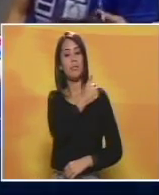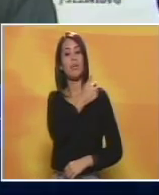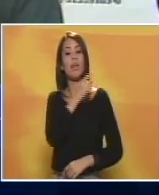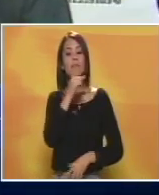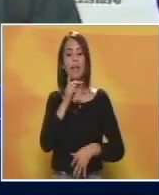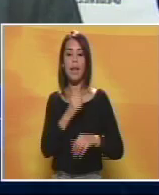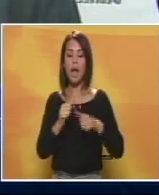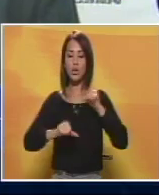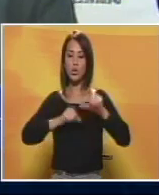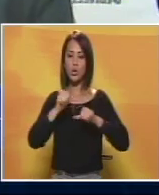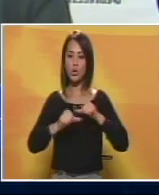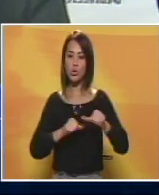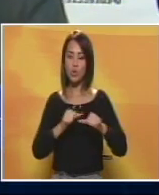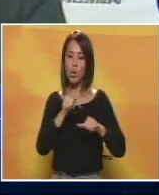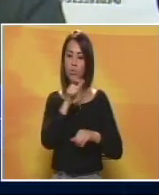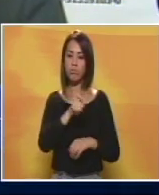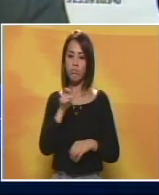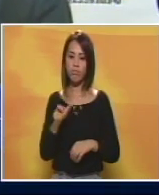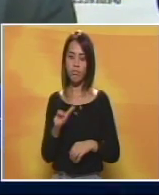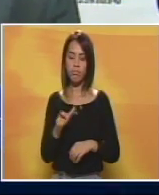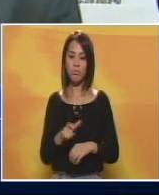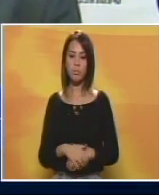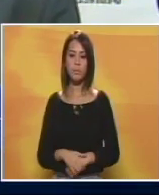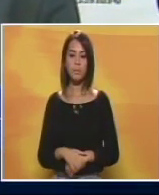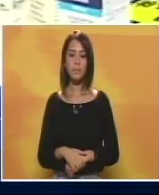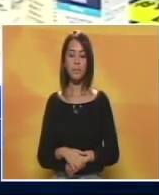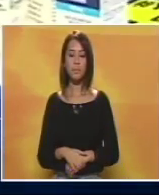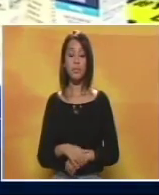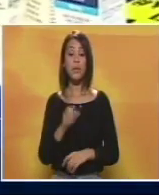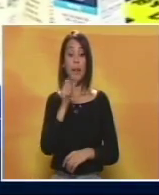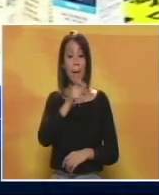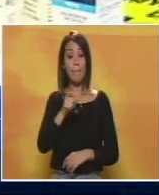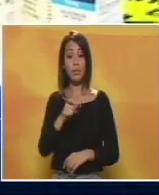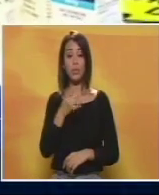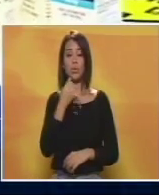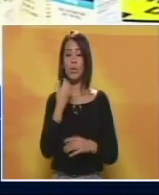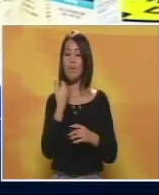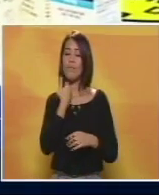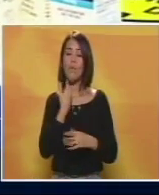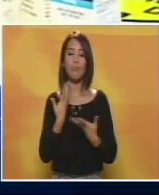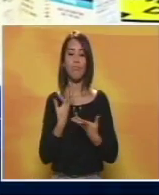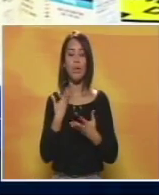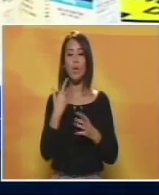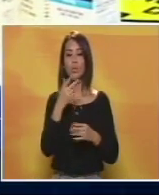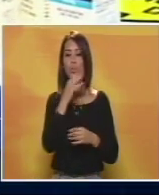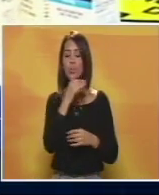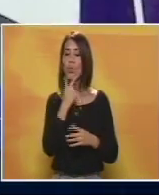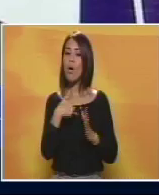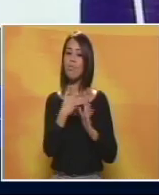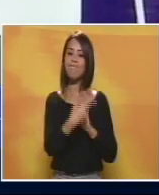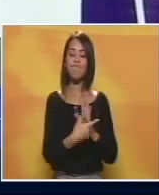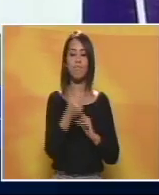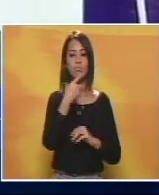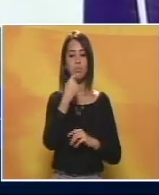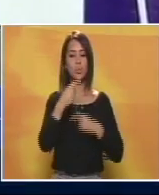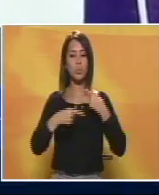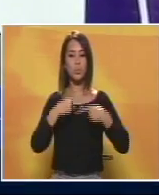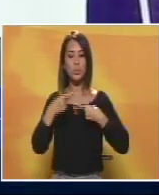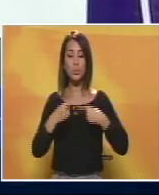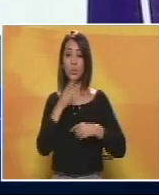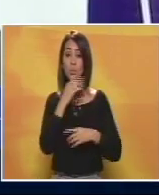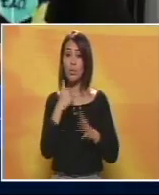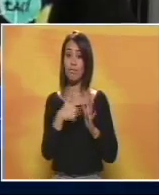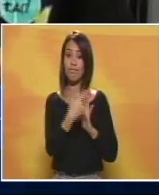Asociación Civil Azul Positivo, los afectados por el virus de inmunodeficiencia humana no pueden cumplir con su respectivo tratamiento y tampoco cuentan